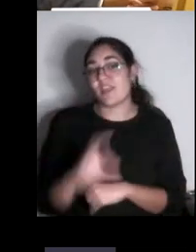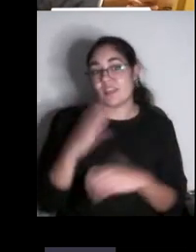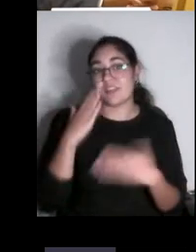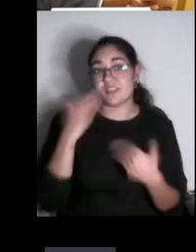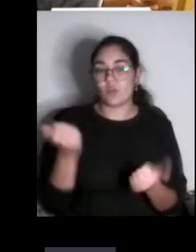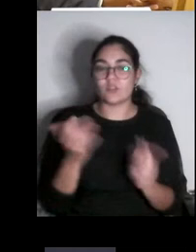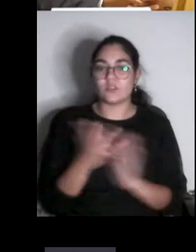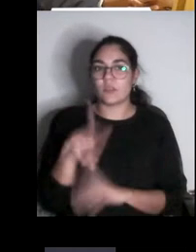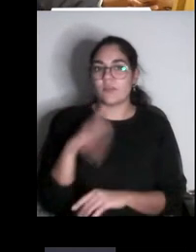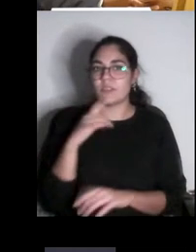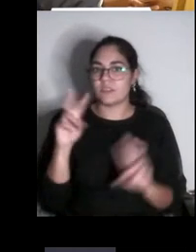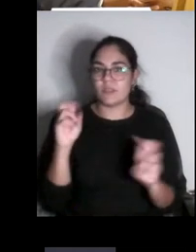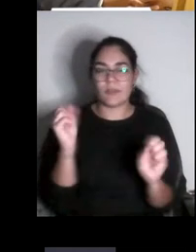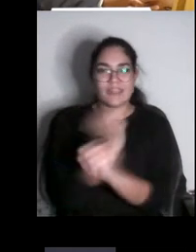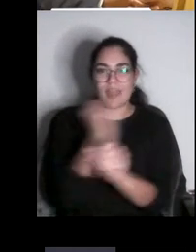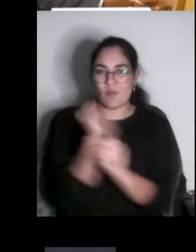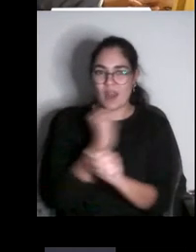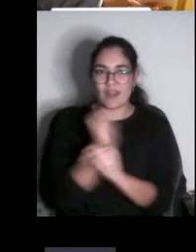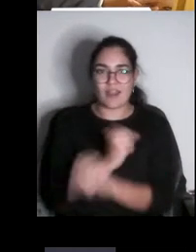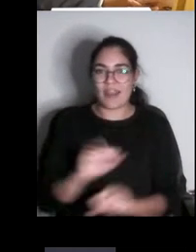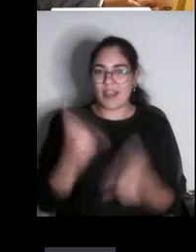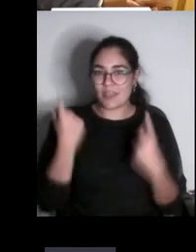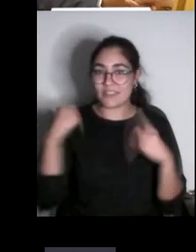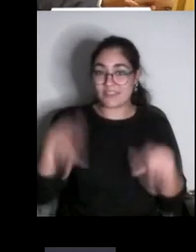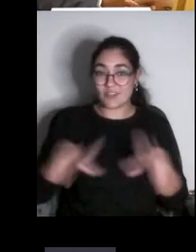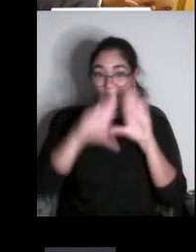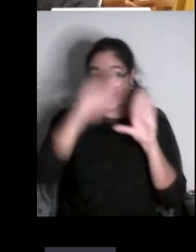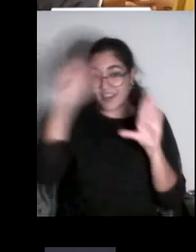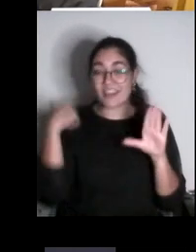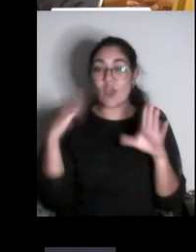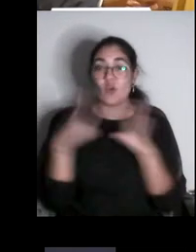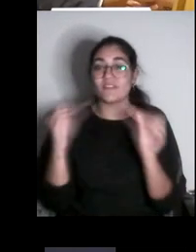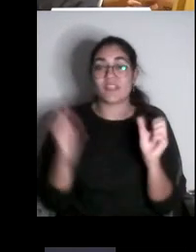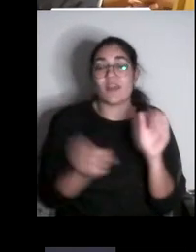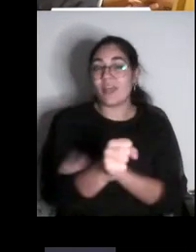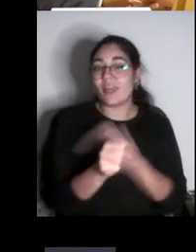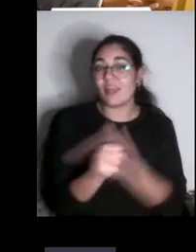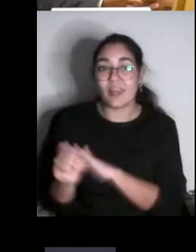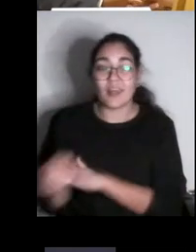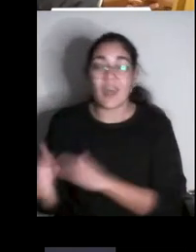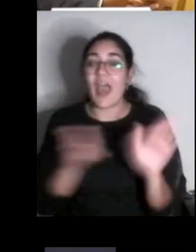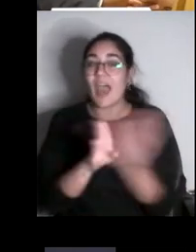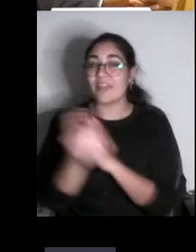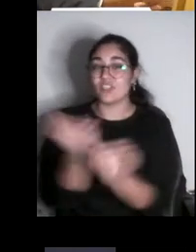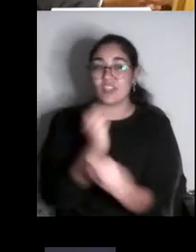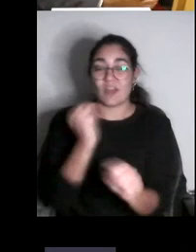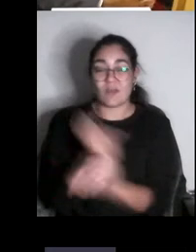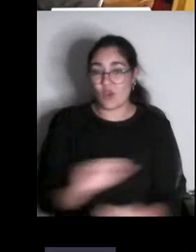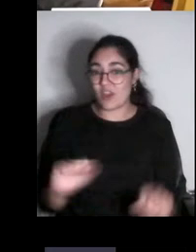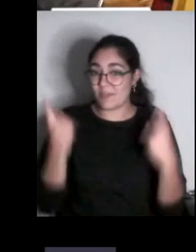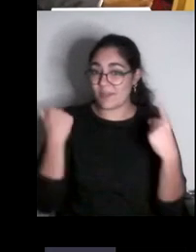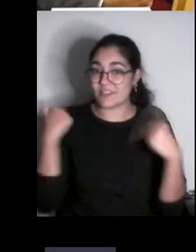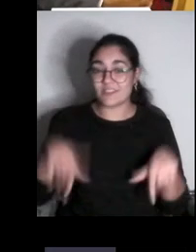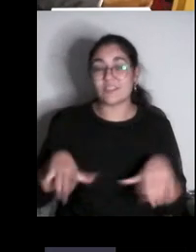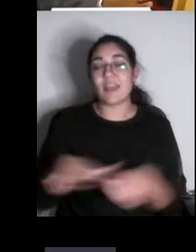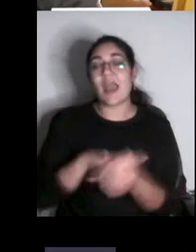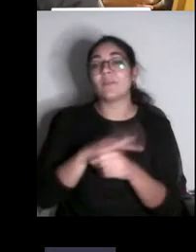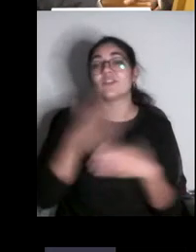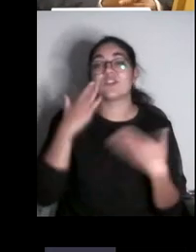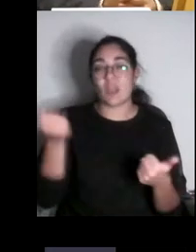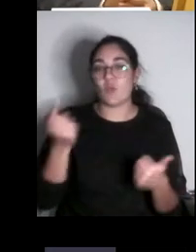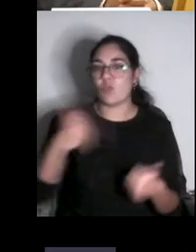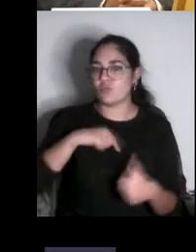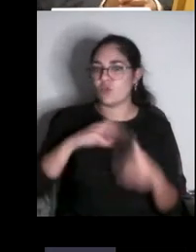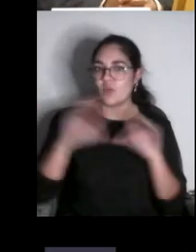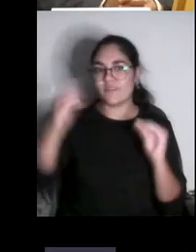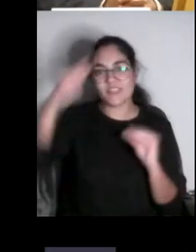todas las universidades públicas madrileñas, artes y humanidades también la de mayor inserción laboral de todas las universidades